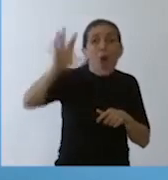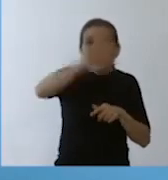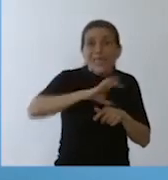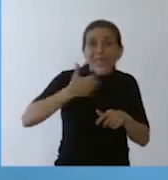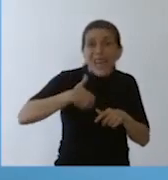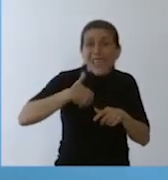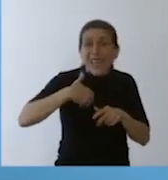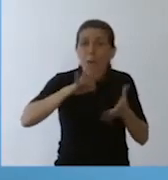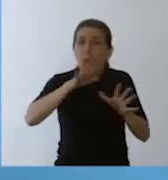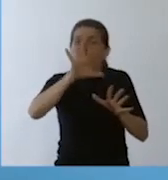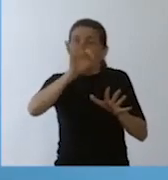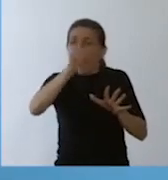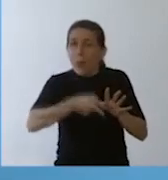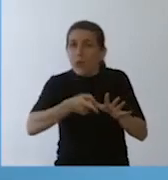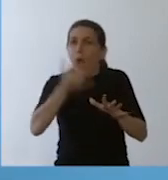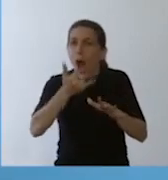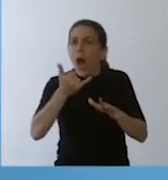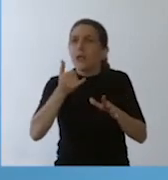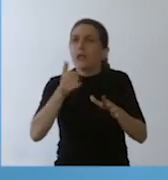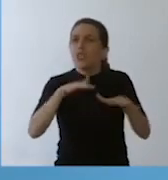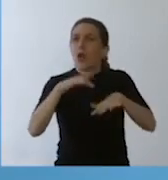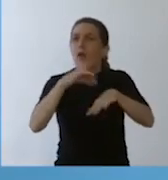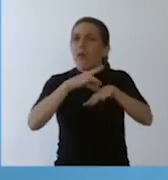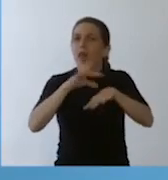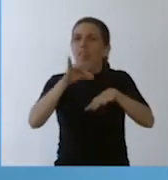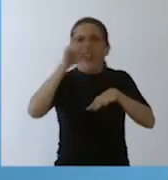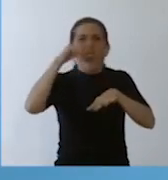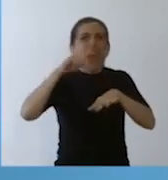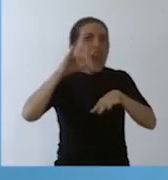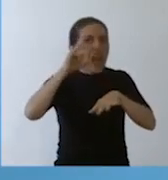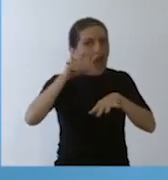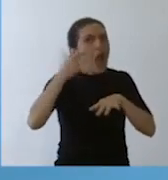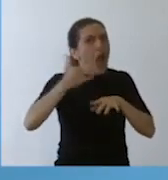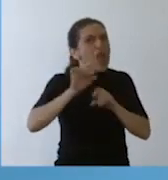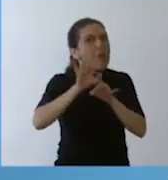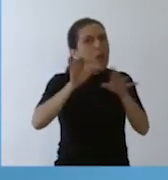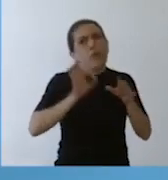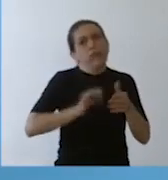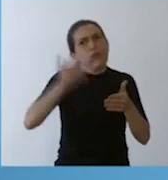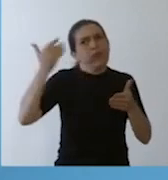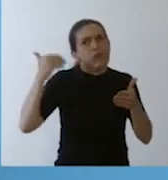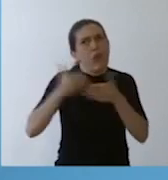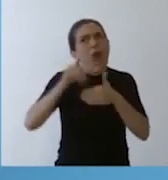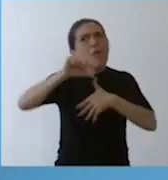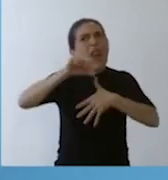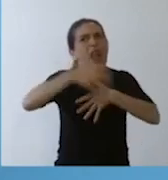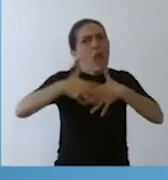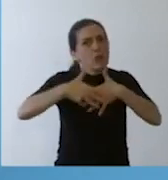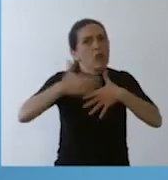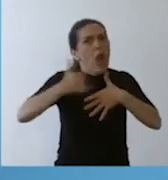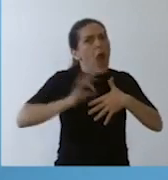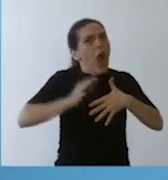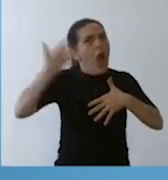dengue. Nosotros tenemos esta epidemia hace años en América del Sur, ha